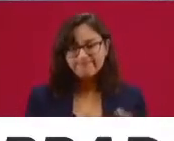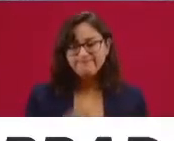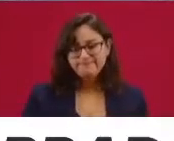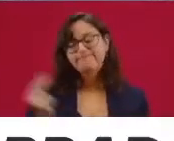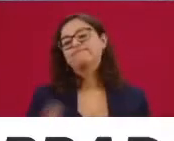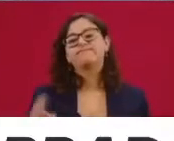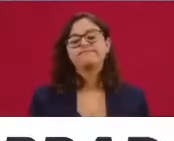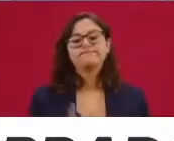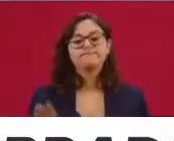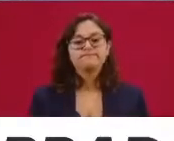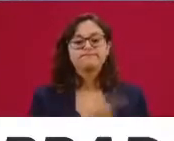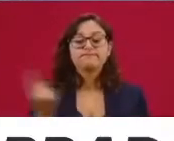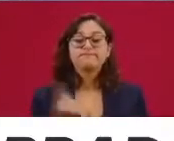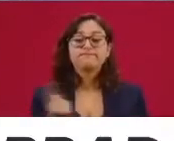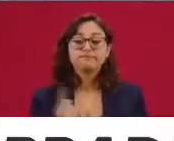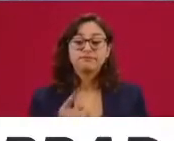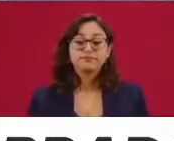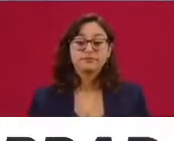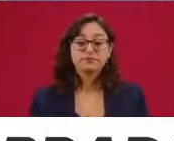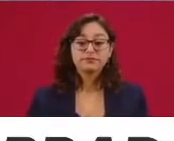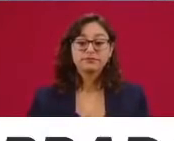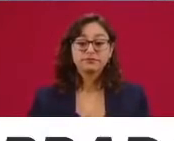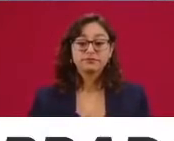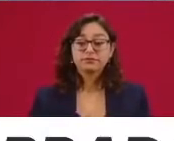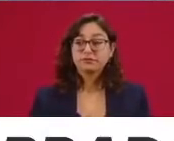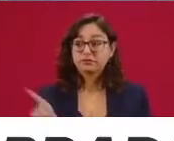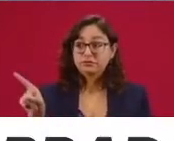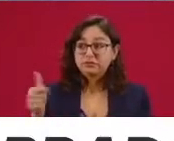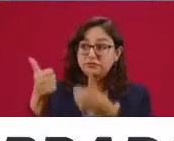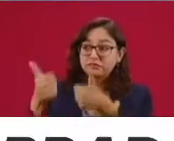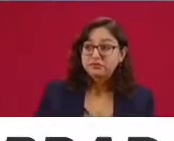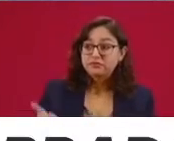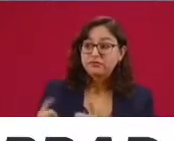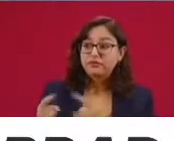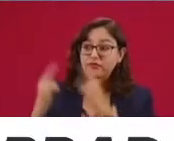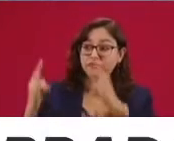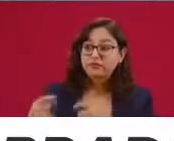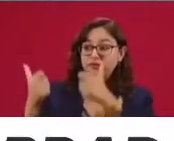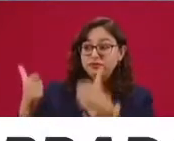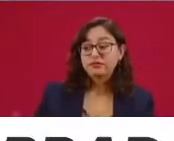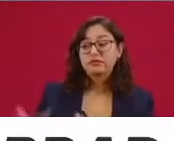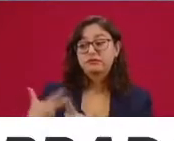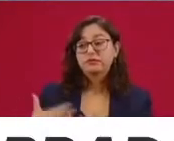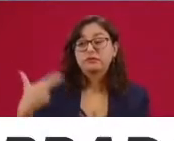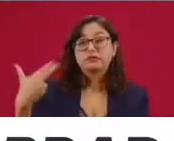a este paso pues van a estar aquí en el Zócalo hasta